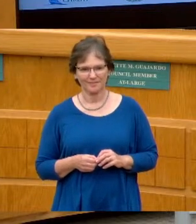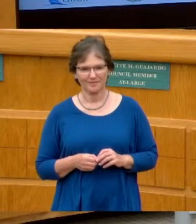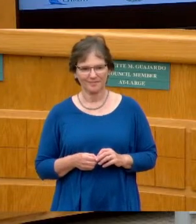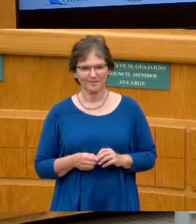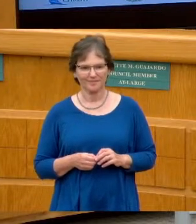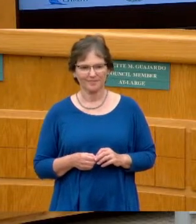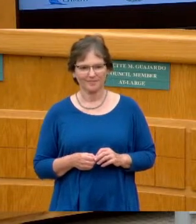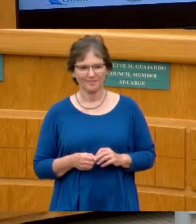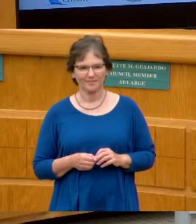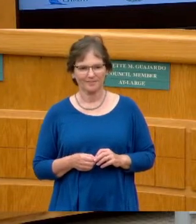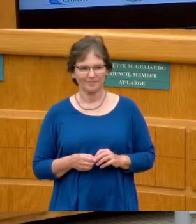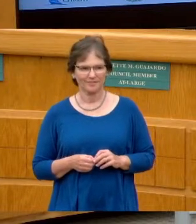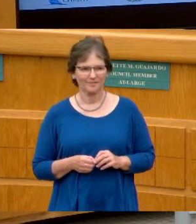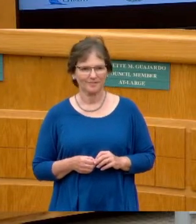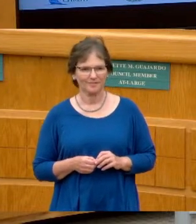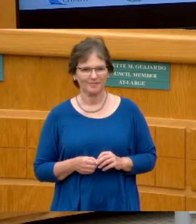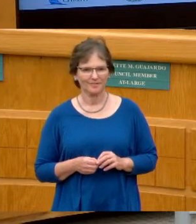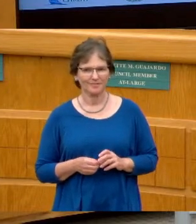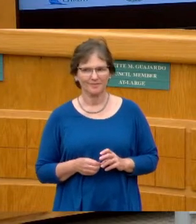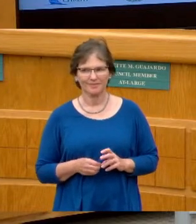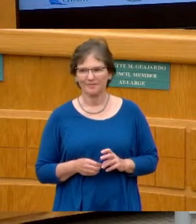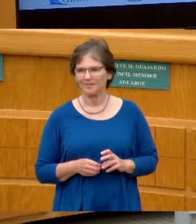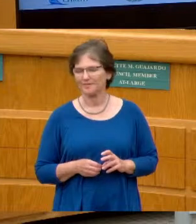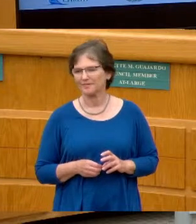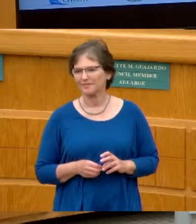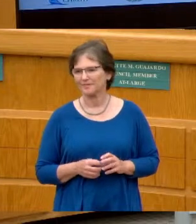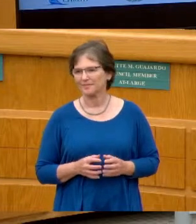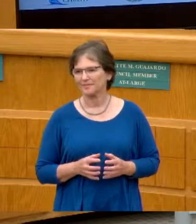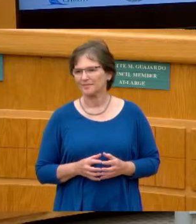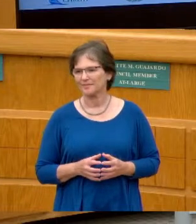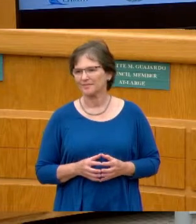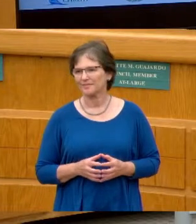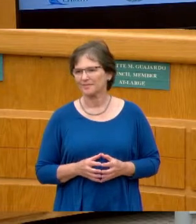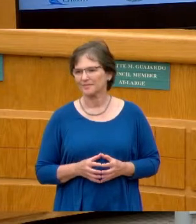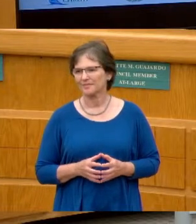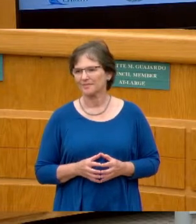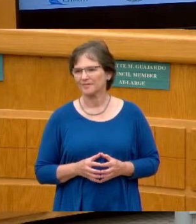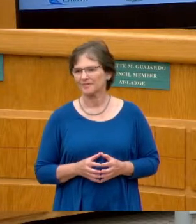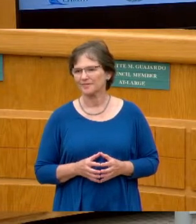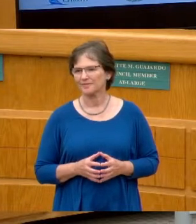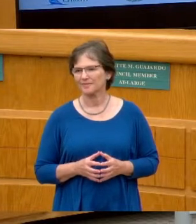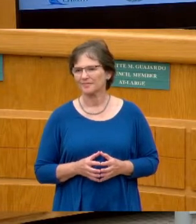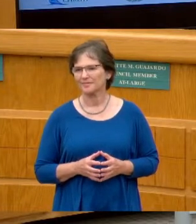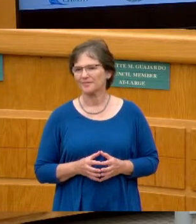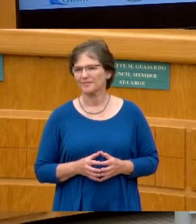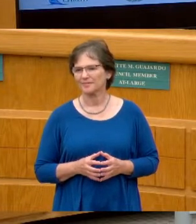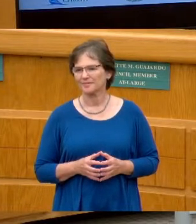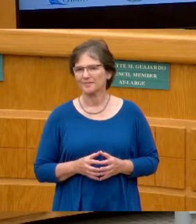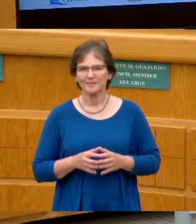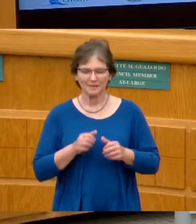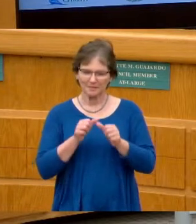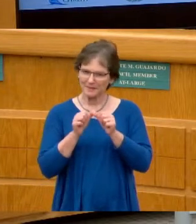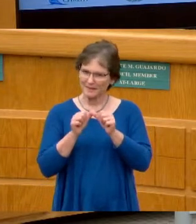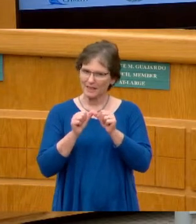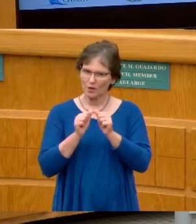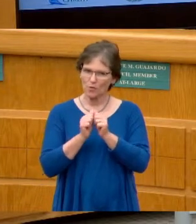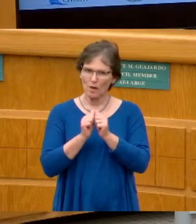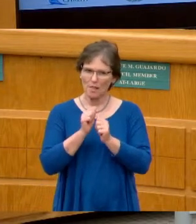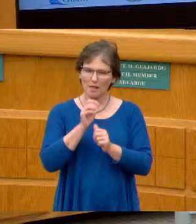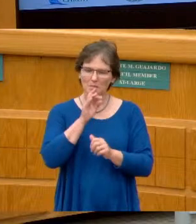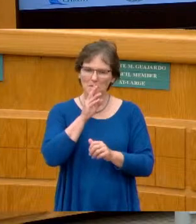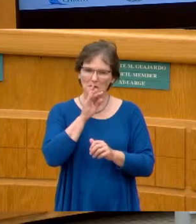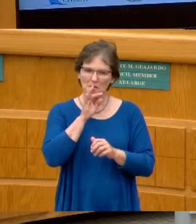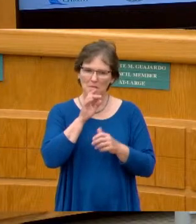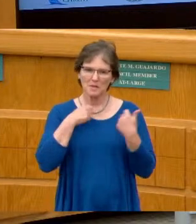15%, entonces, conforme a las órdenes del gobernador, muchos establecimientos tendrían que cerrar nuevamente, por lo que le pedimos que continúe tomando sus precauciones